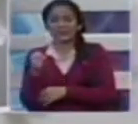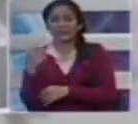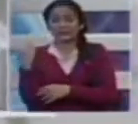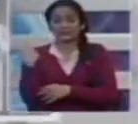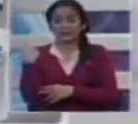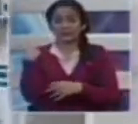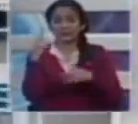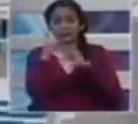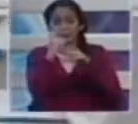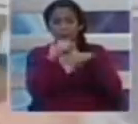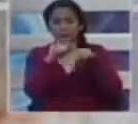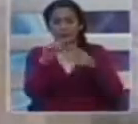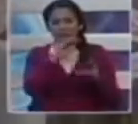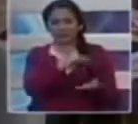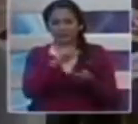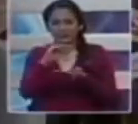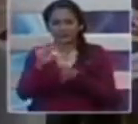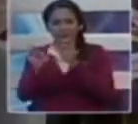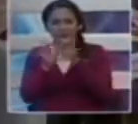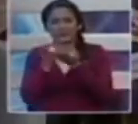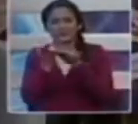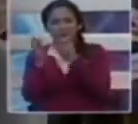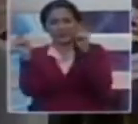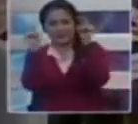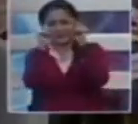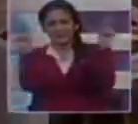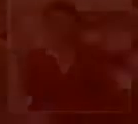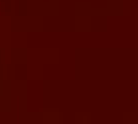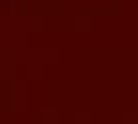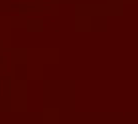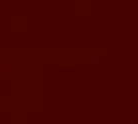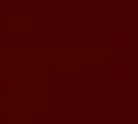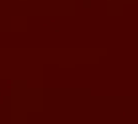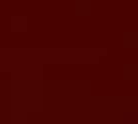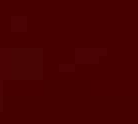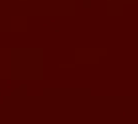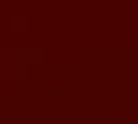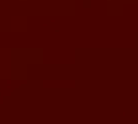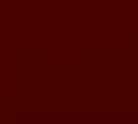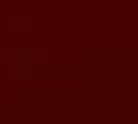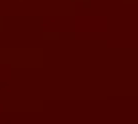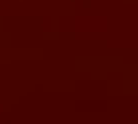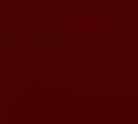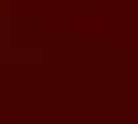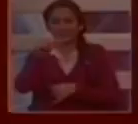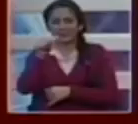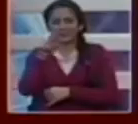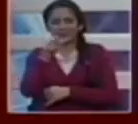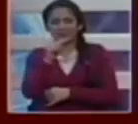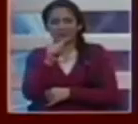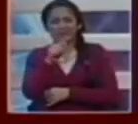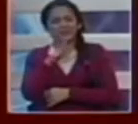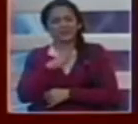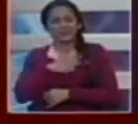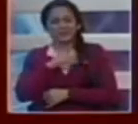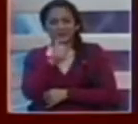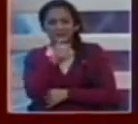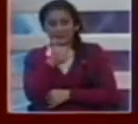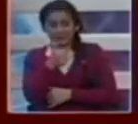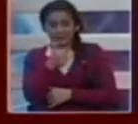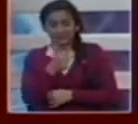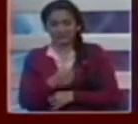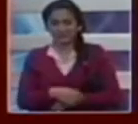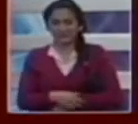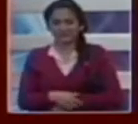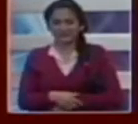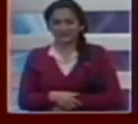únicos. Quiero darle la bienvenida a su propietaria, María José Repeto, que nos acompaña. Gracias por aceptar esta invitación. ¿Cómo está, María José? Hola, ¿cómo estás?